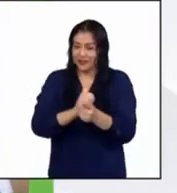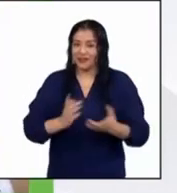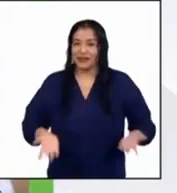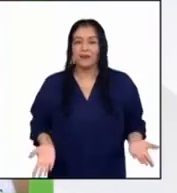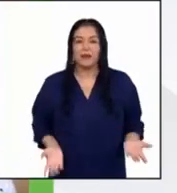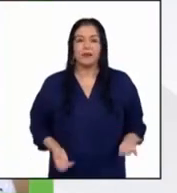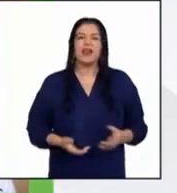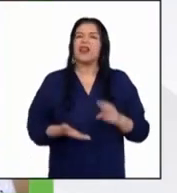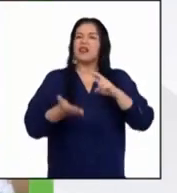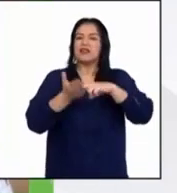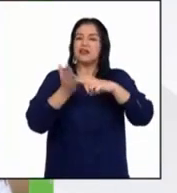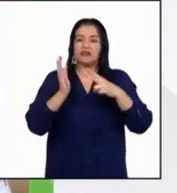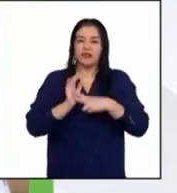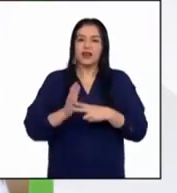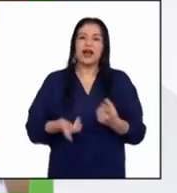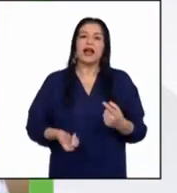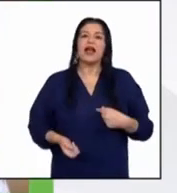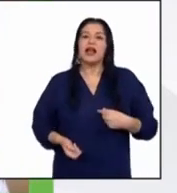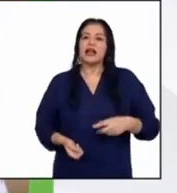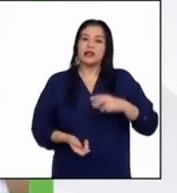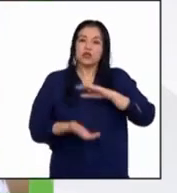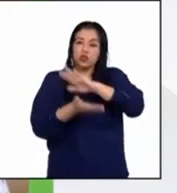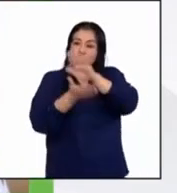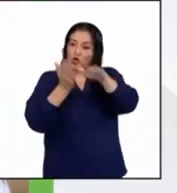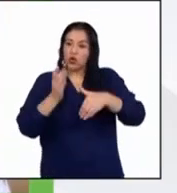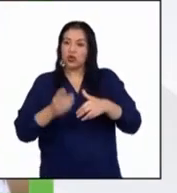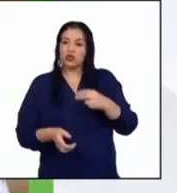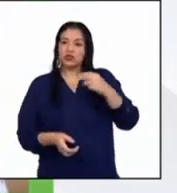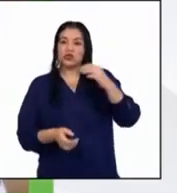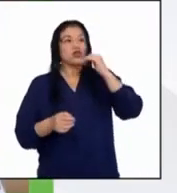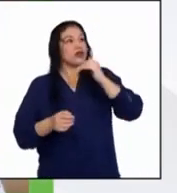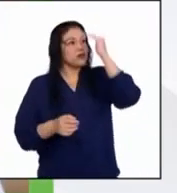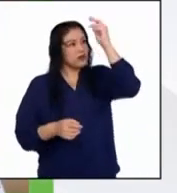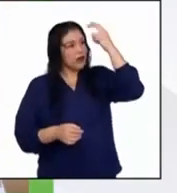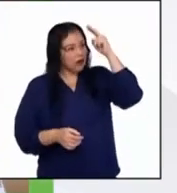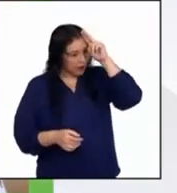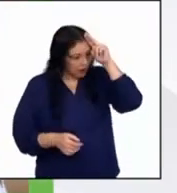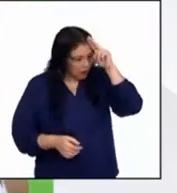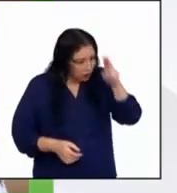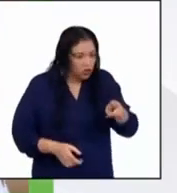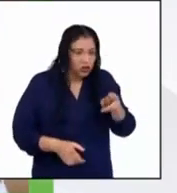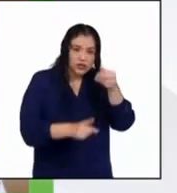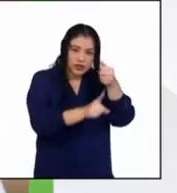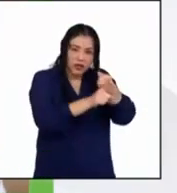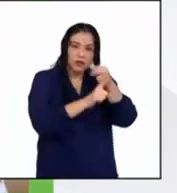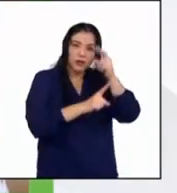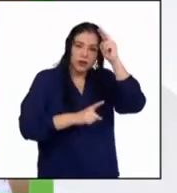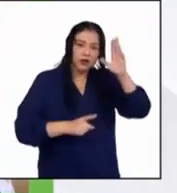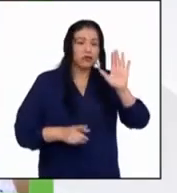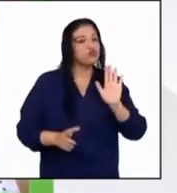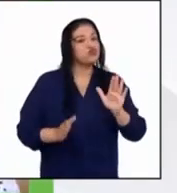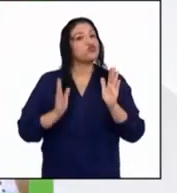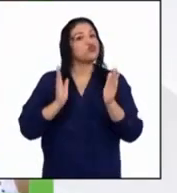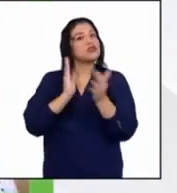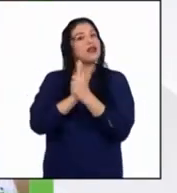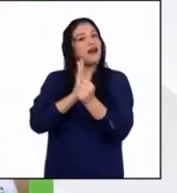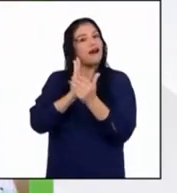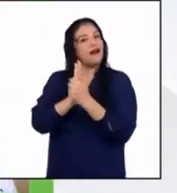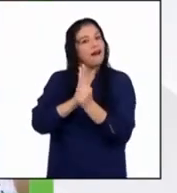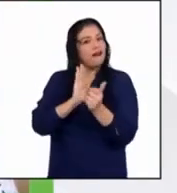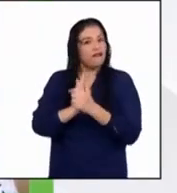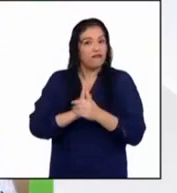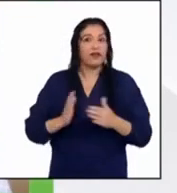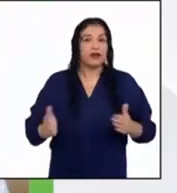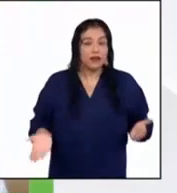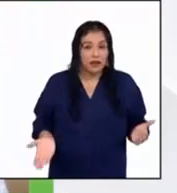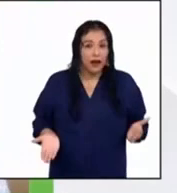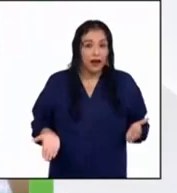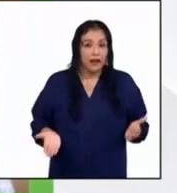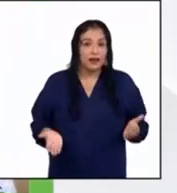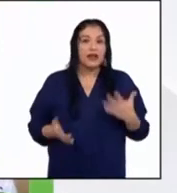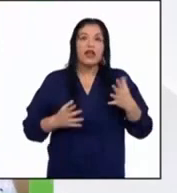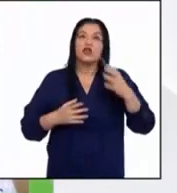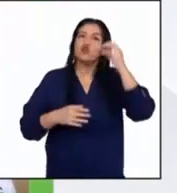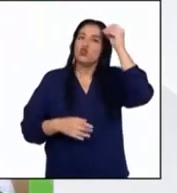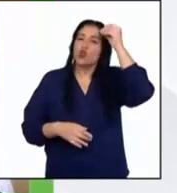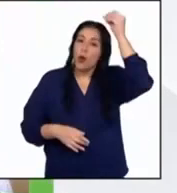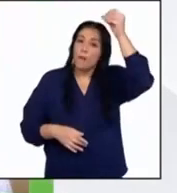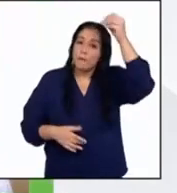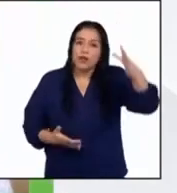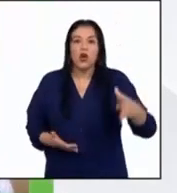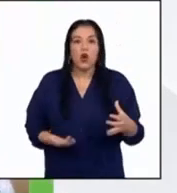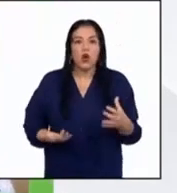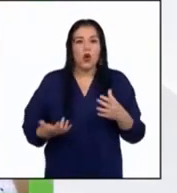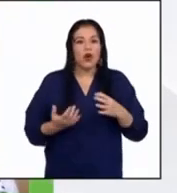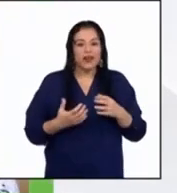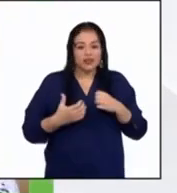Es decir, se reconoce y ellos mismos reconocen su potencial en su voz, en